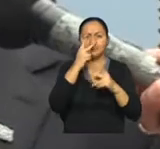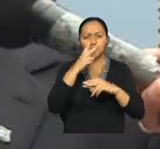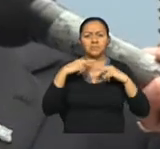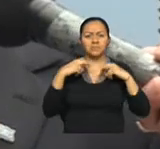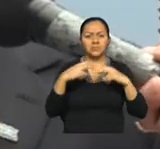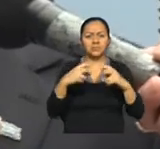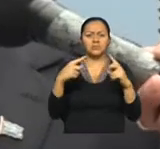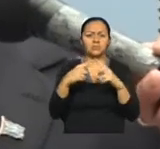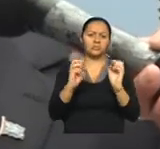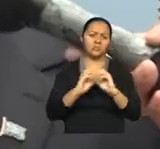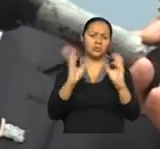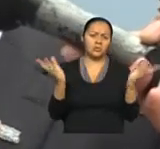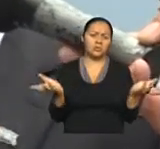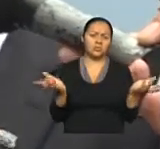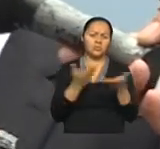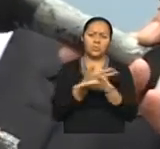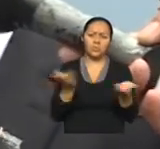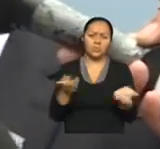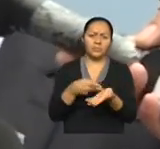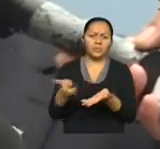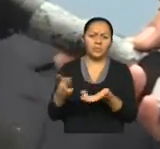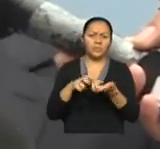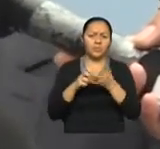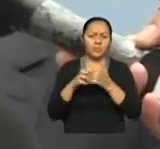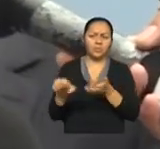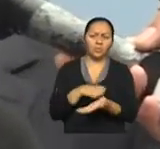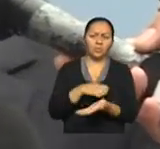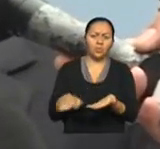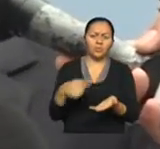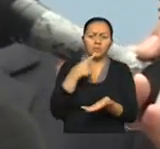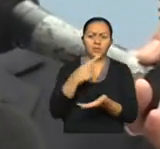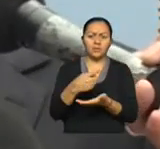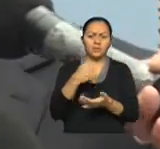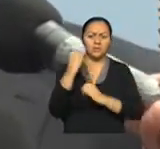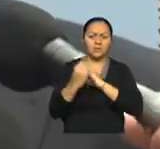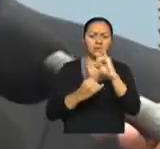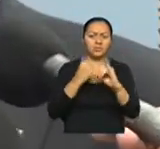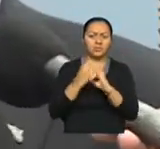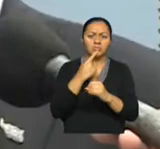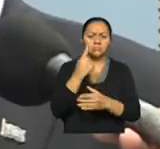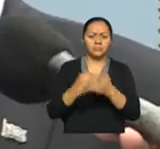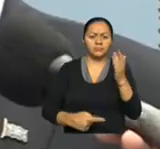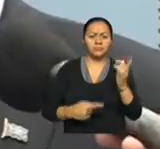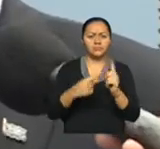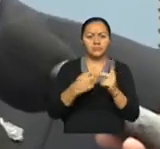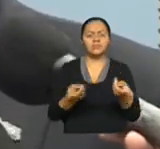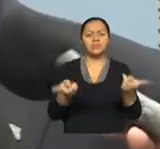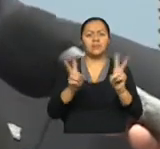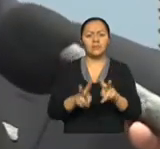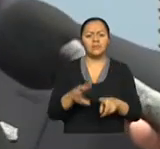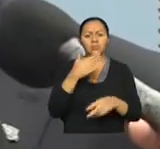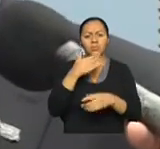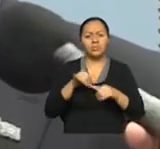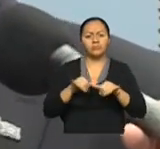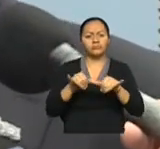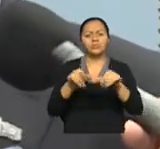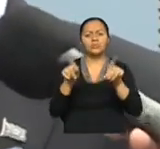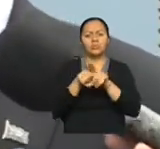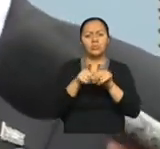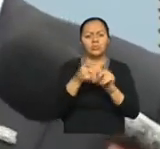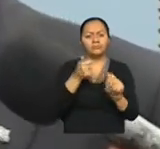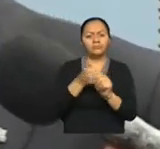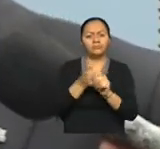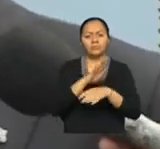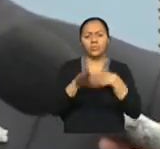investigar cualquier pago que tenga una sospecha, sobre todo pagos al exterior, y también obviamente hemos seguido muy de cerca toda